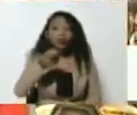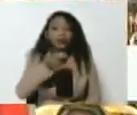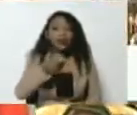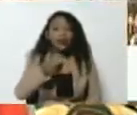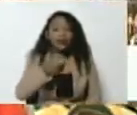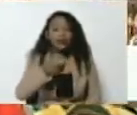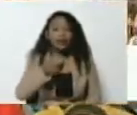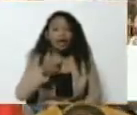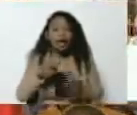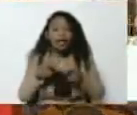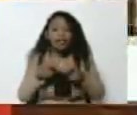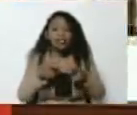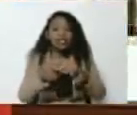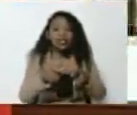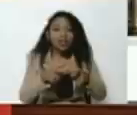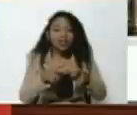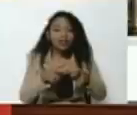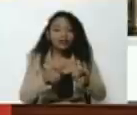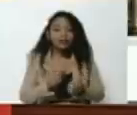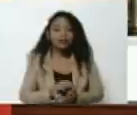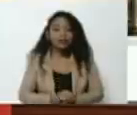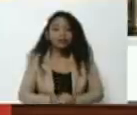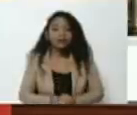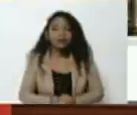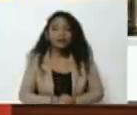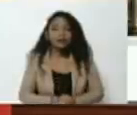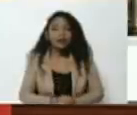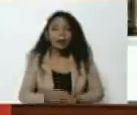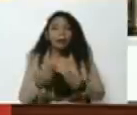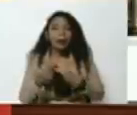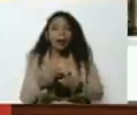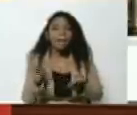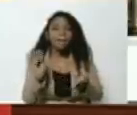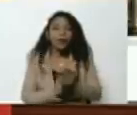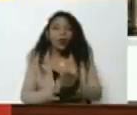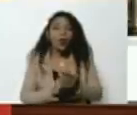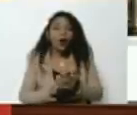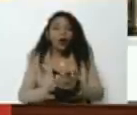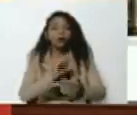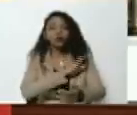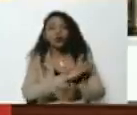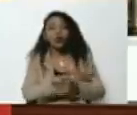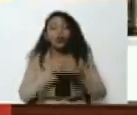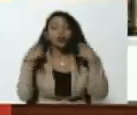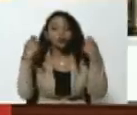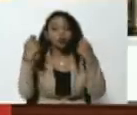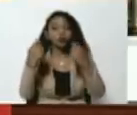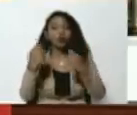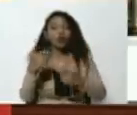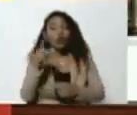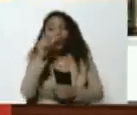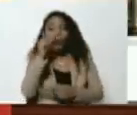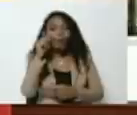Busquen el CD, Pedro Infante, para que pongan la canción Poder Popular de Omar Acedo y de